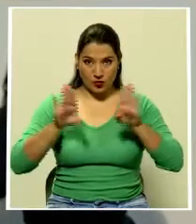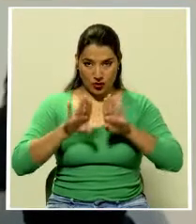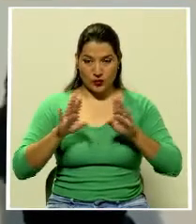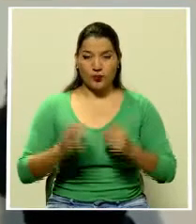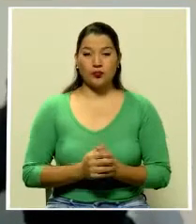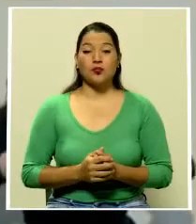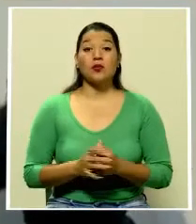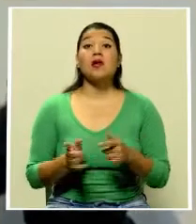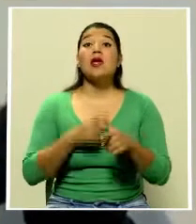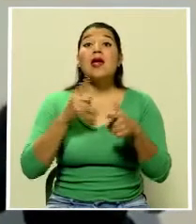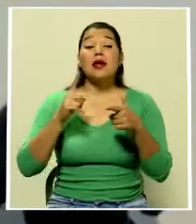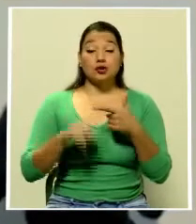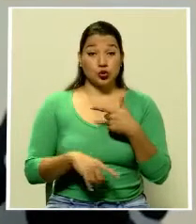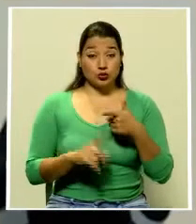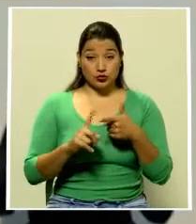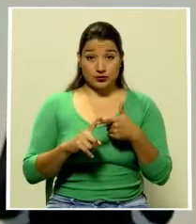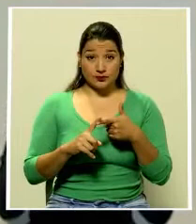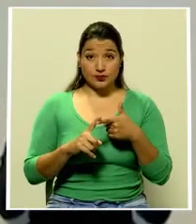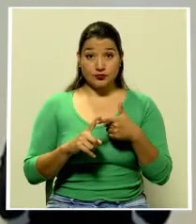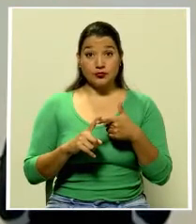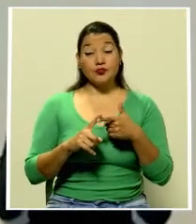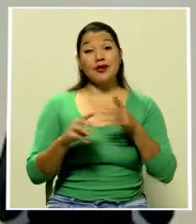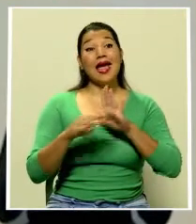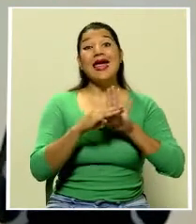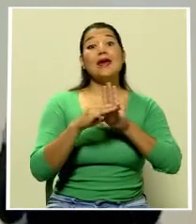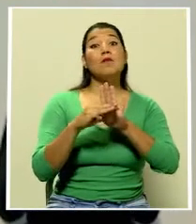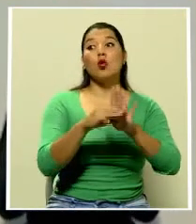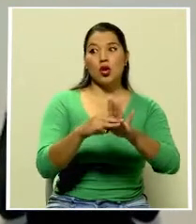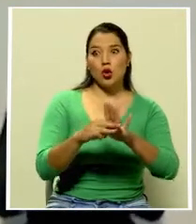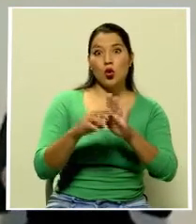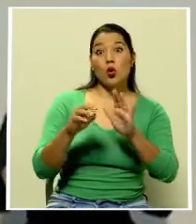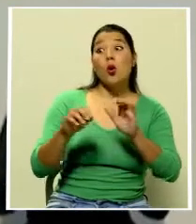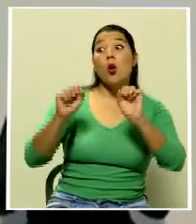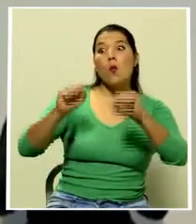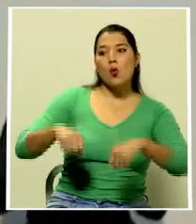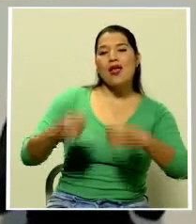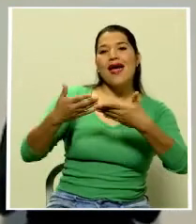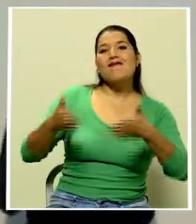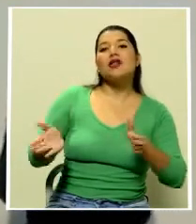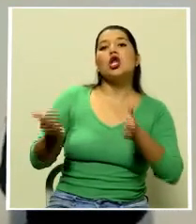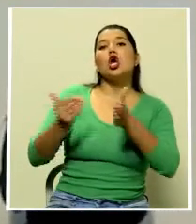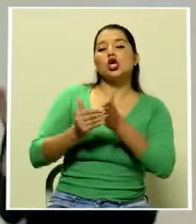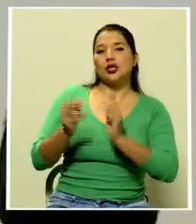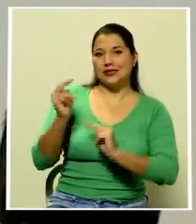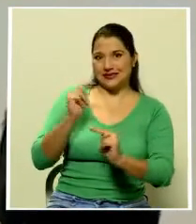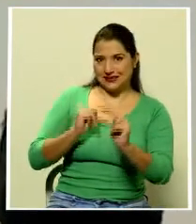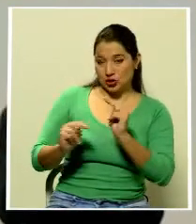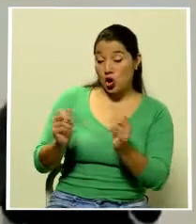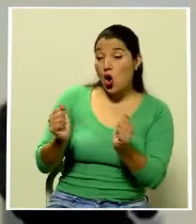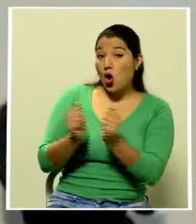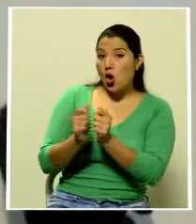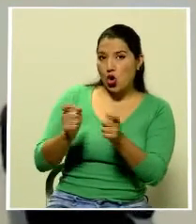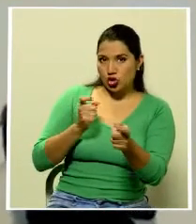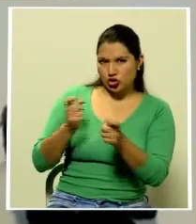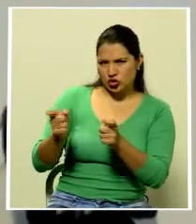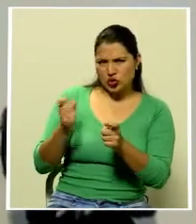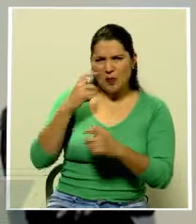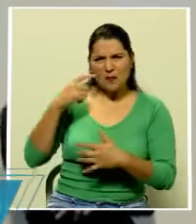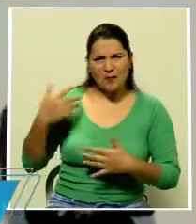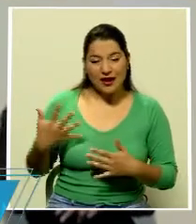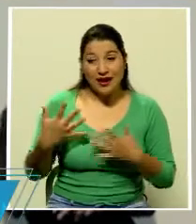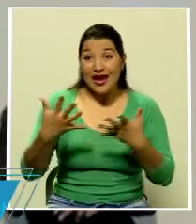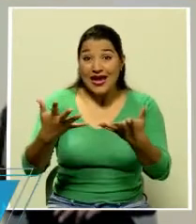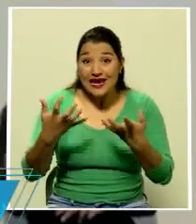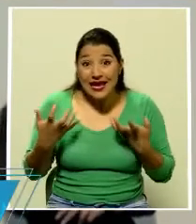modelo de reapertura controlada lo que busca es que en función del riesgo que tenemos en cada uno de los